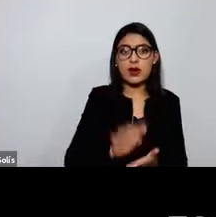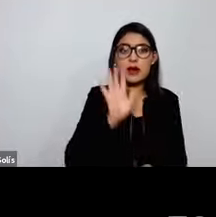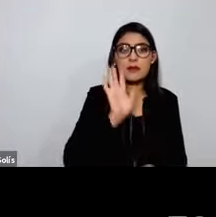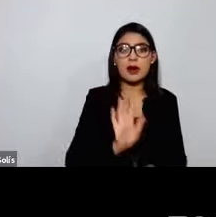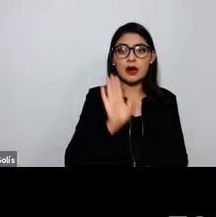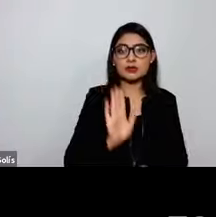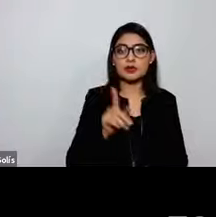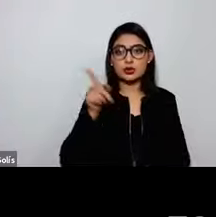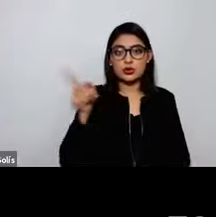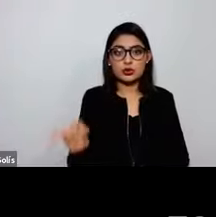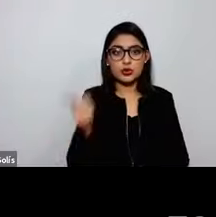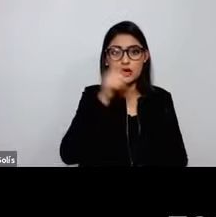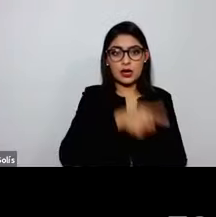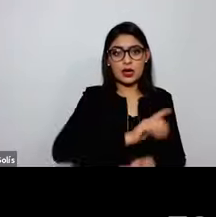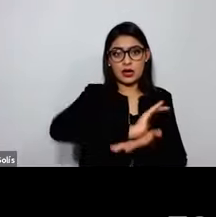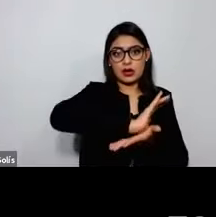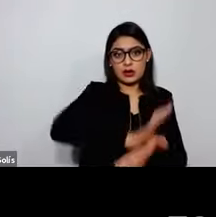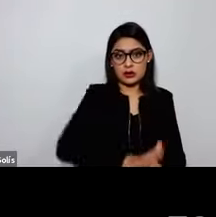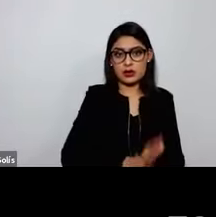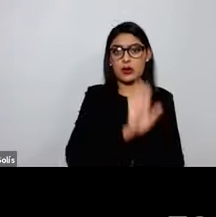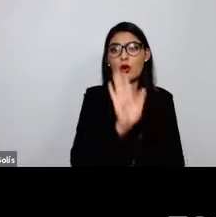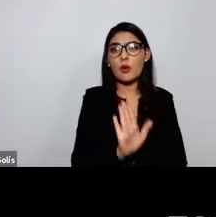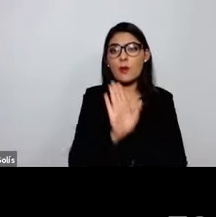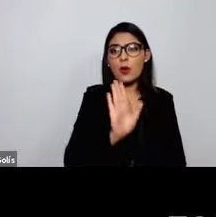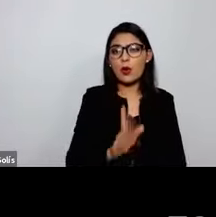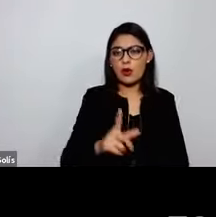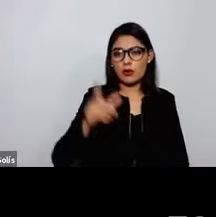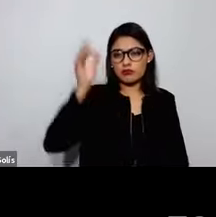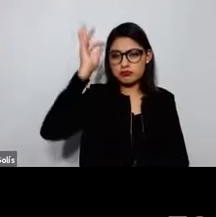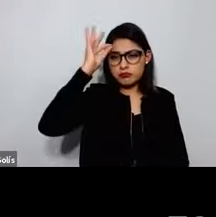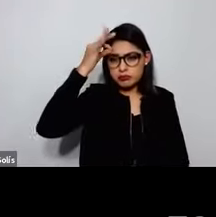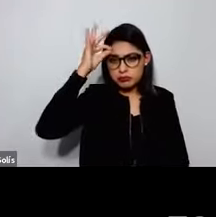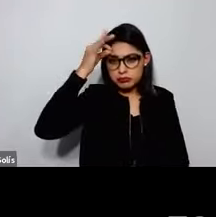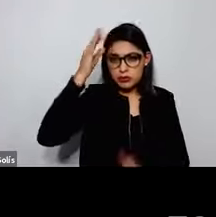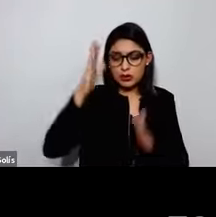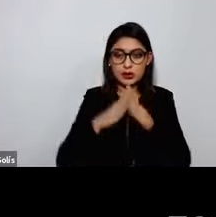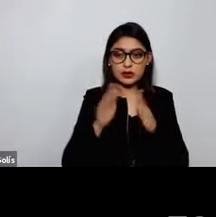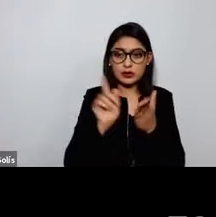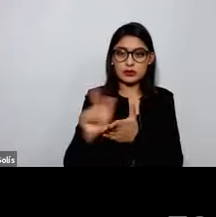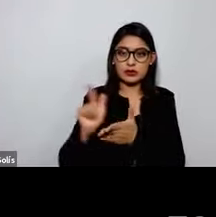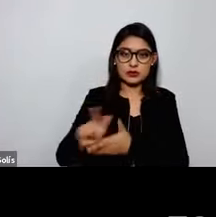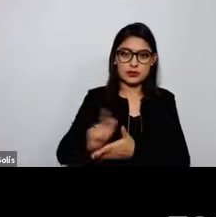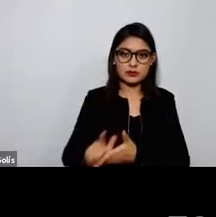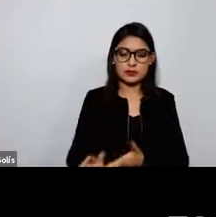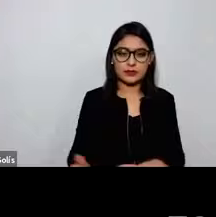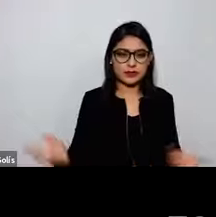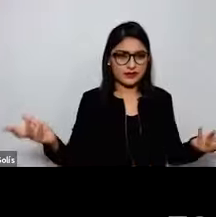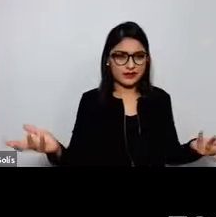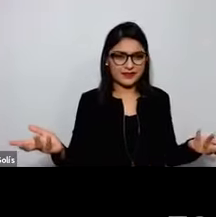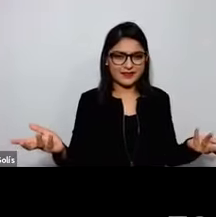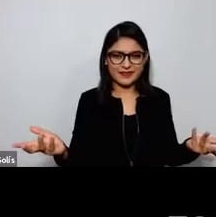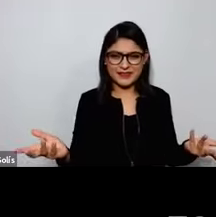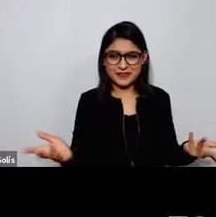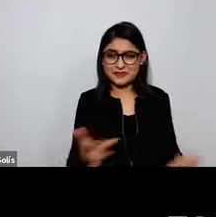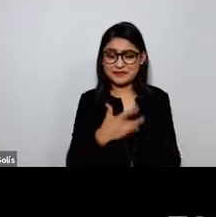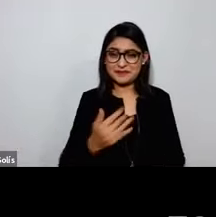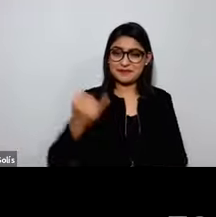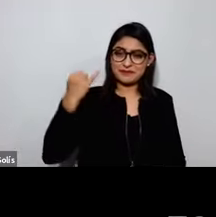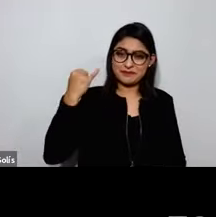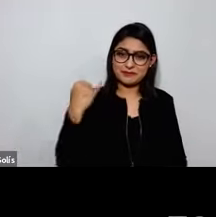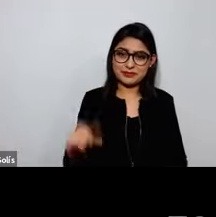si fuera una empleada doméstica. Vale. O sea,